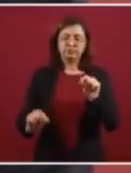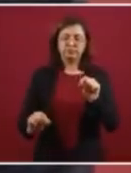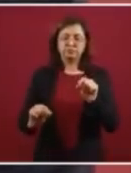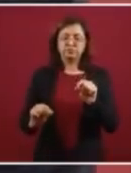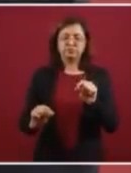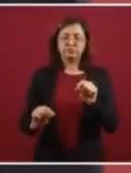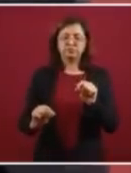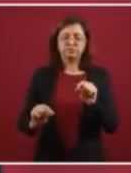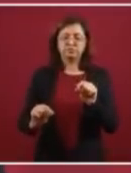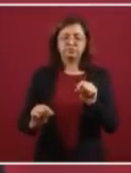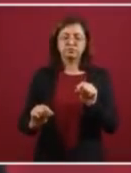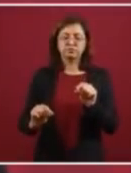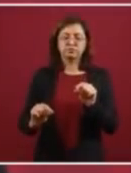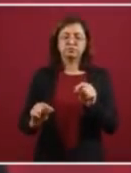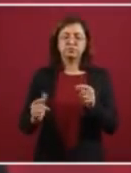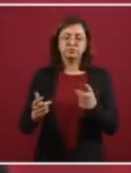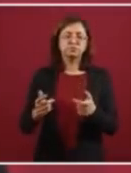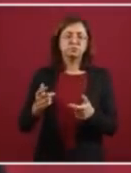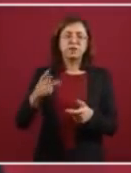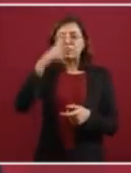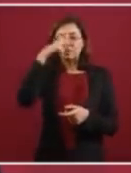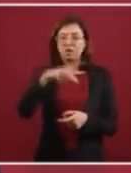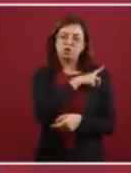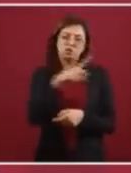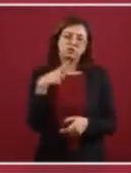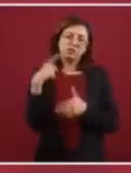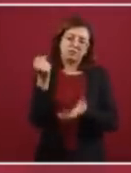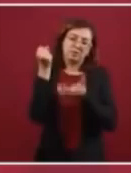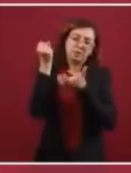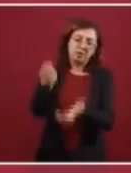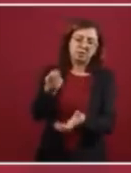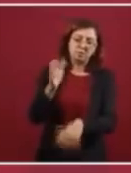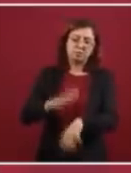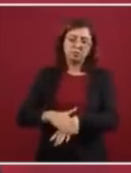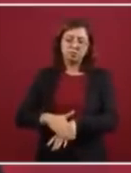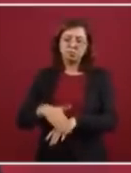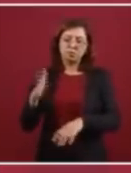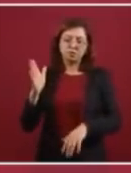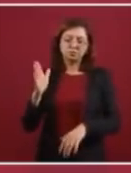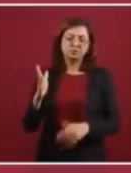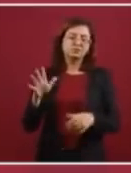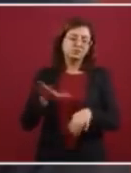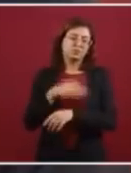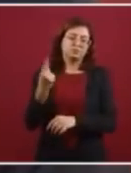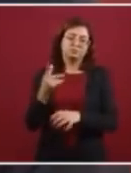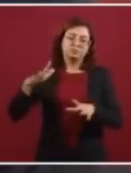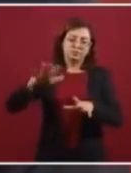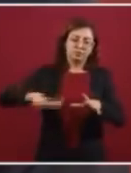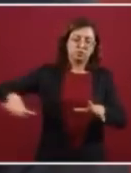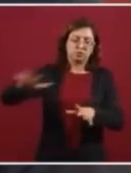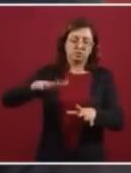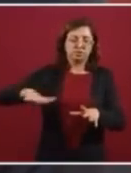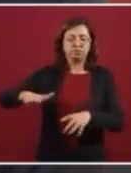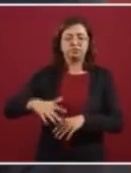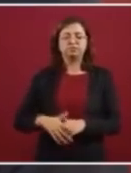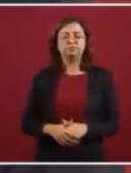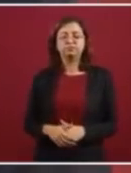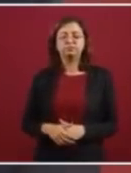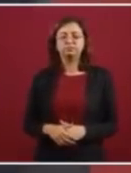inversión de México, por tratarse del Istmo,